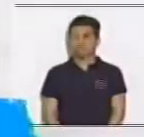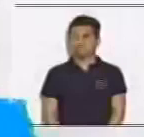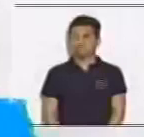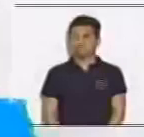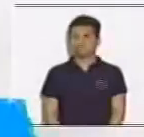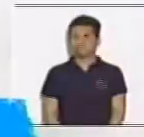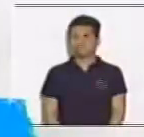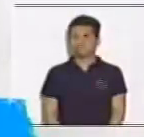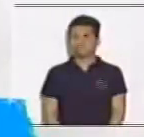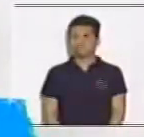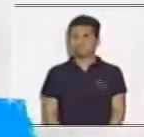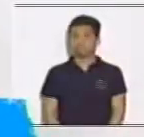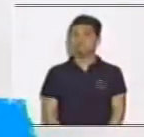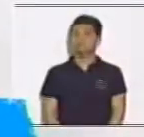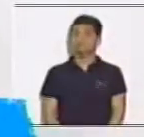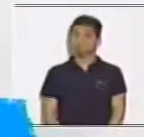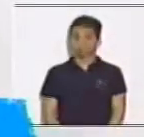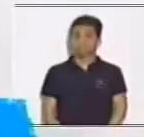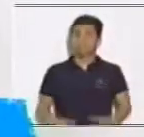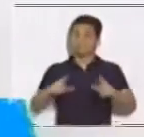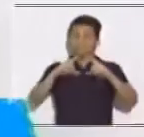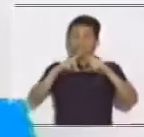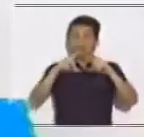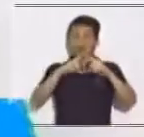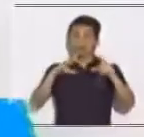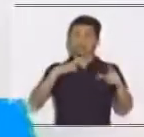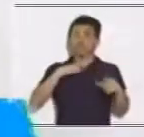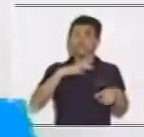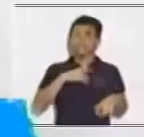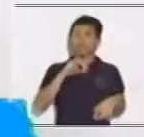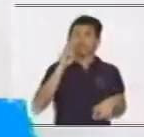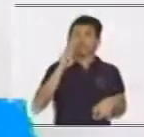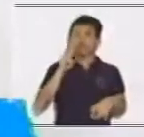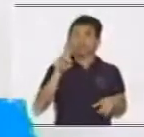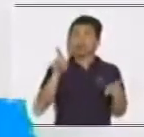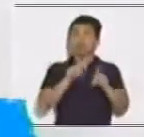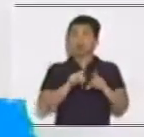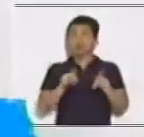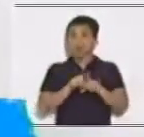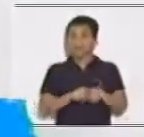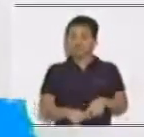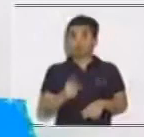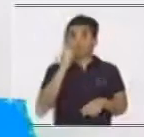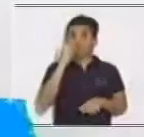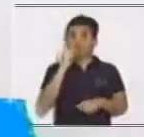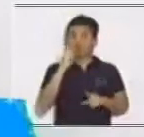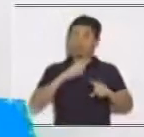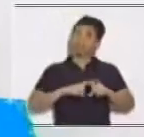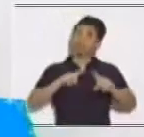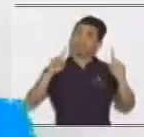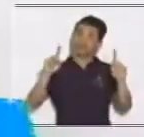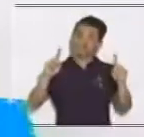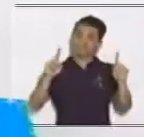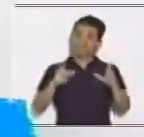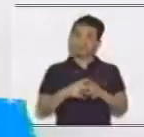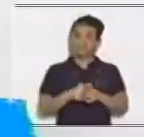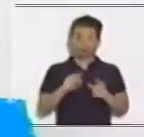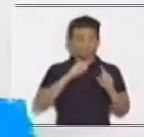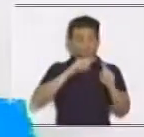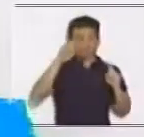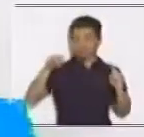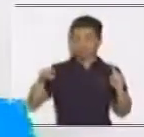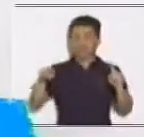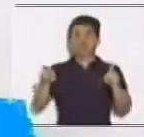Muy bien, es el triángulo que tiene dos lados iguales, pero uno distinto, ¿sí?